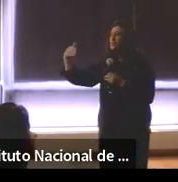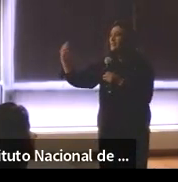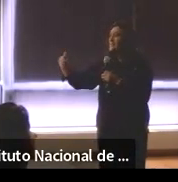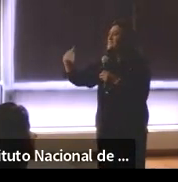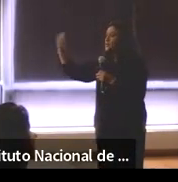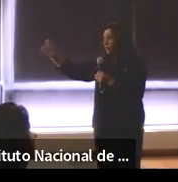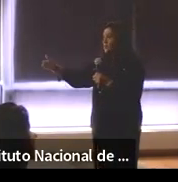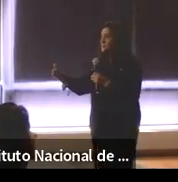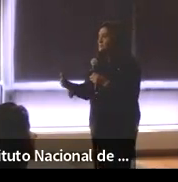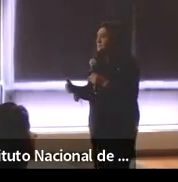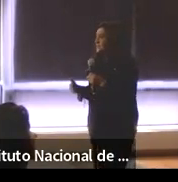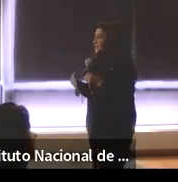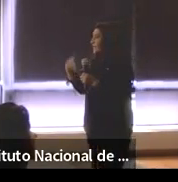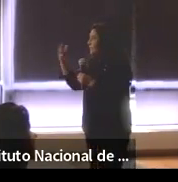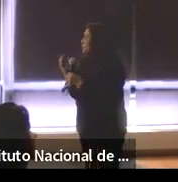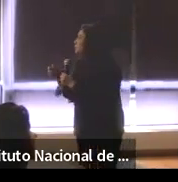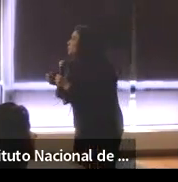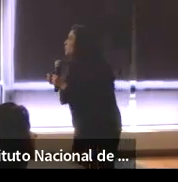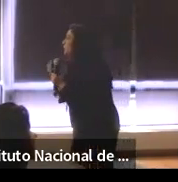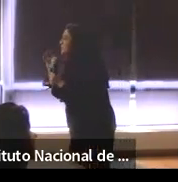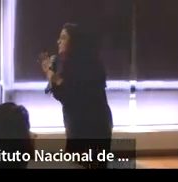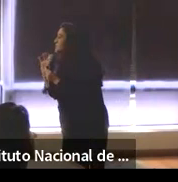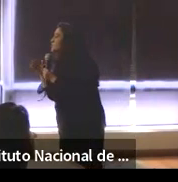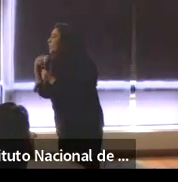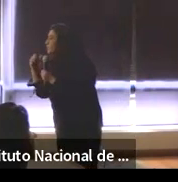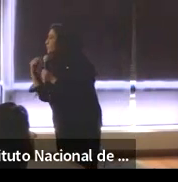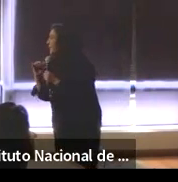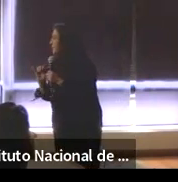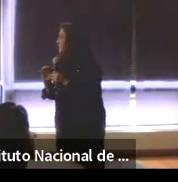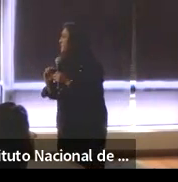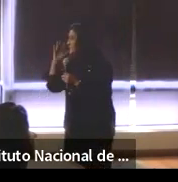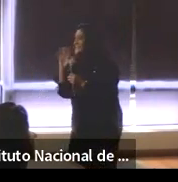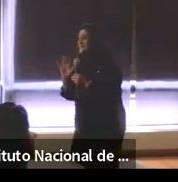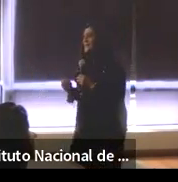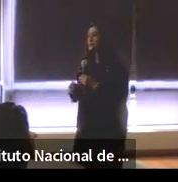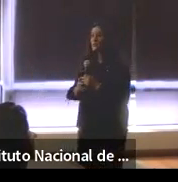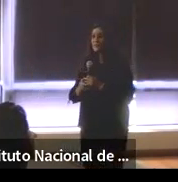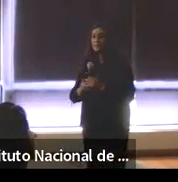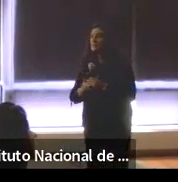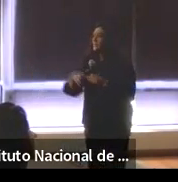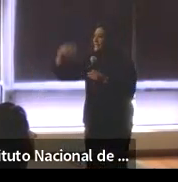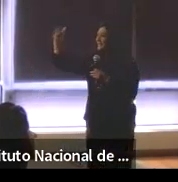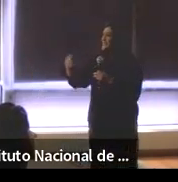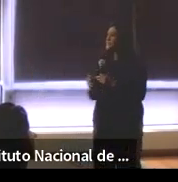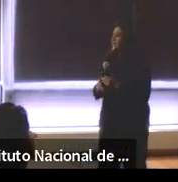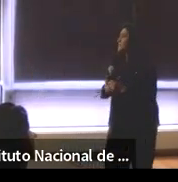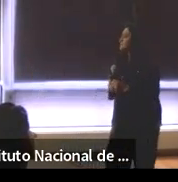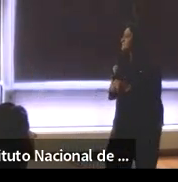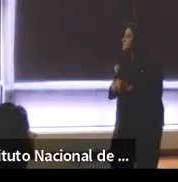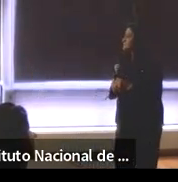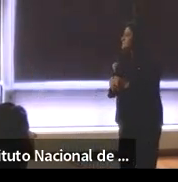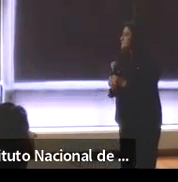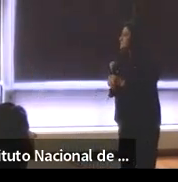Qué sucede si yo le digo no se preocupe ahorita mismo yo hablo con la jefa de enfermeras y que se la autorice qué creen que